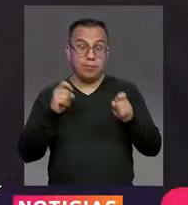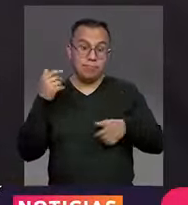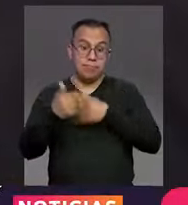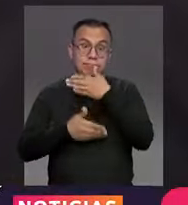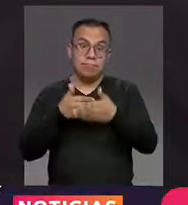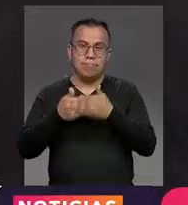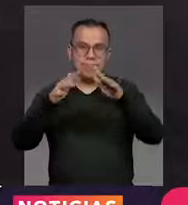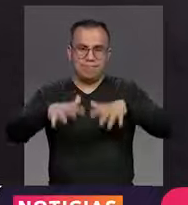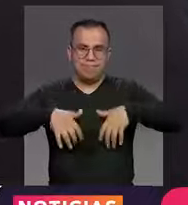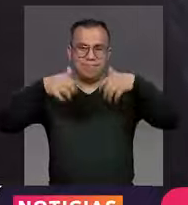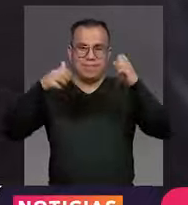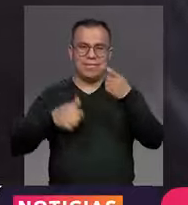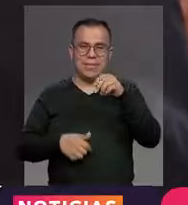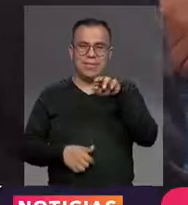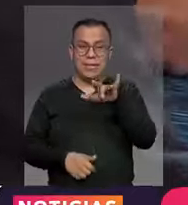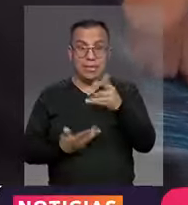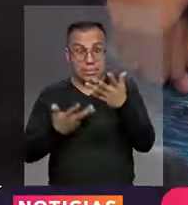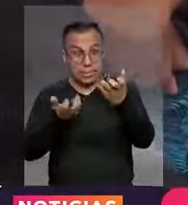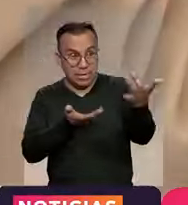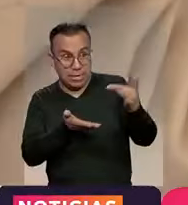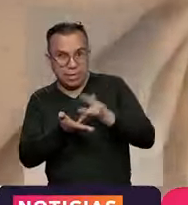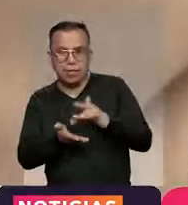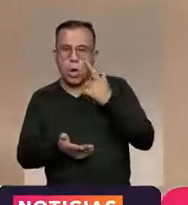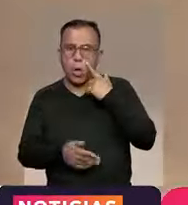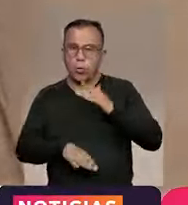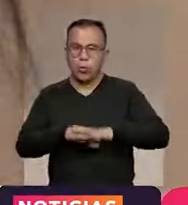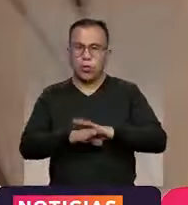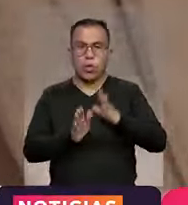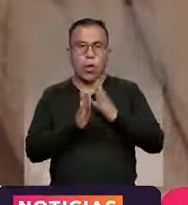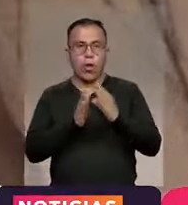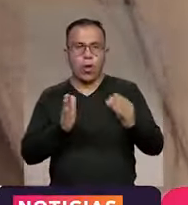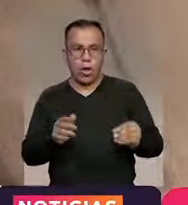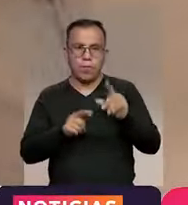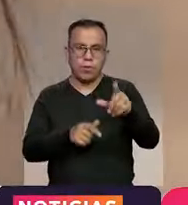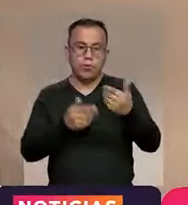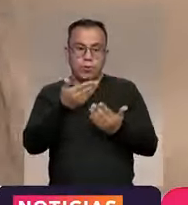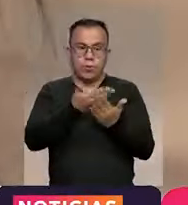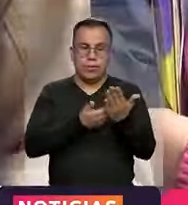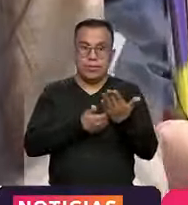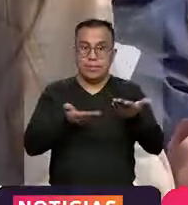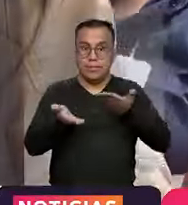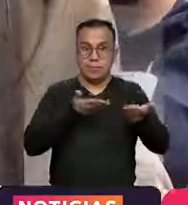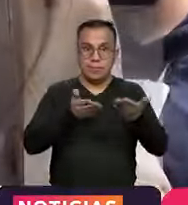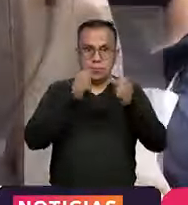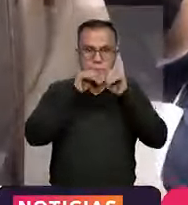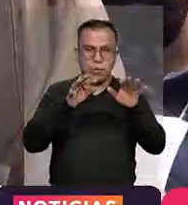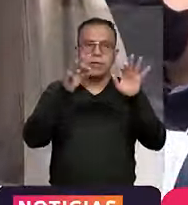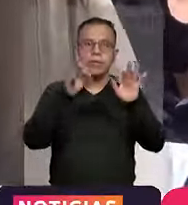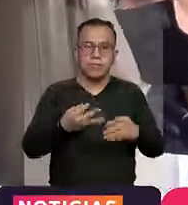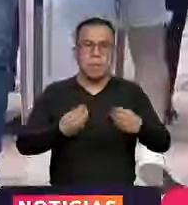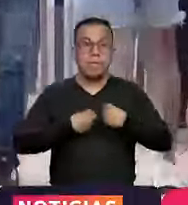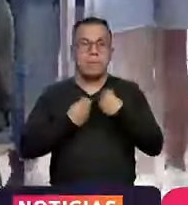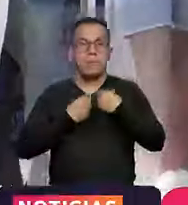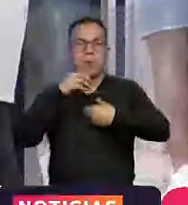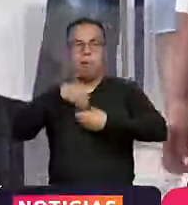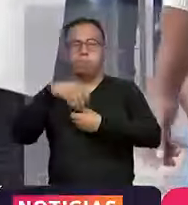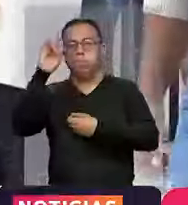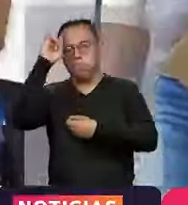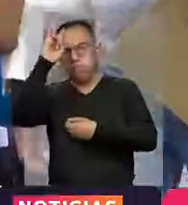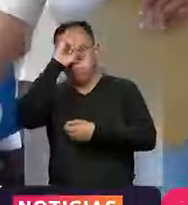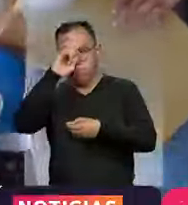en el Auditorio Hernán Echavarría. Si desea asistir, recuerde llevar una fotocopia del recibo de servicio público que acredite su residencia